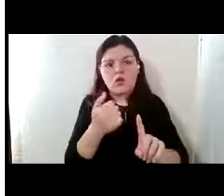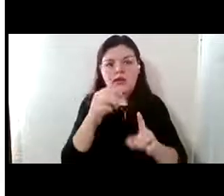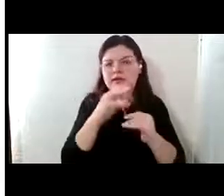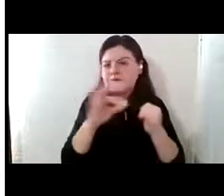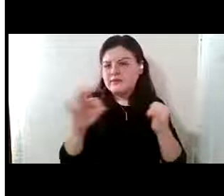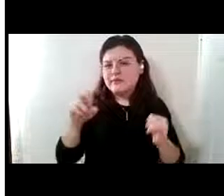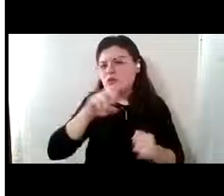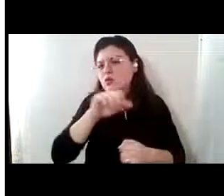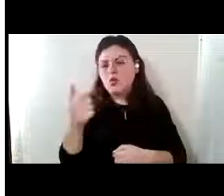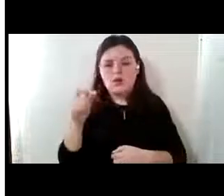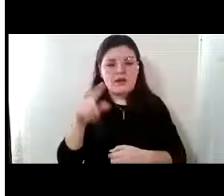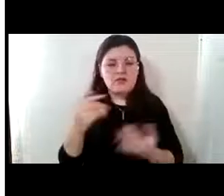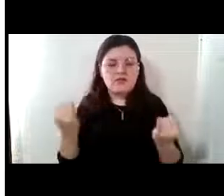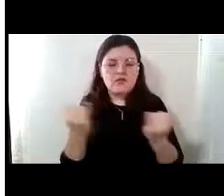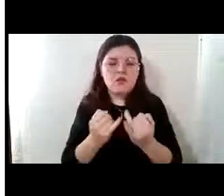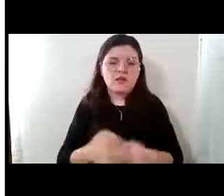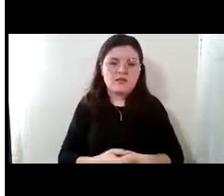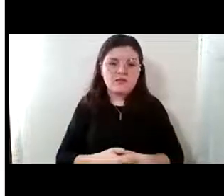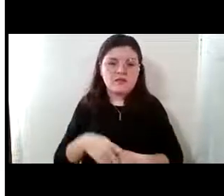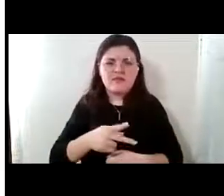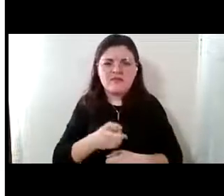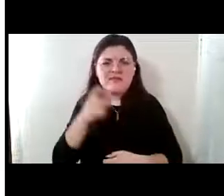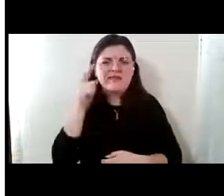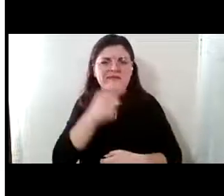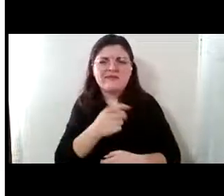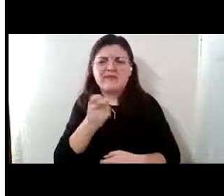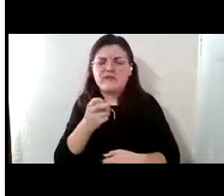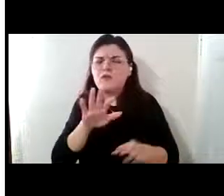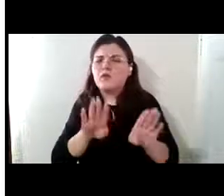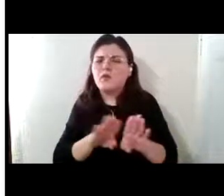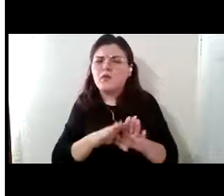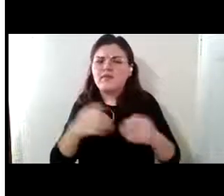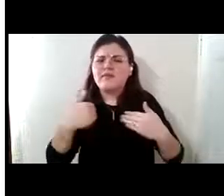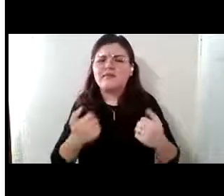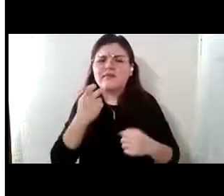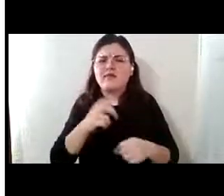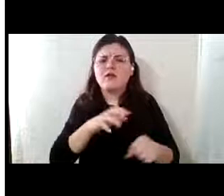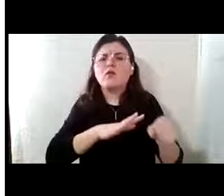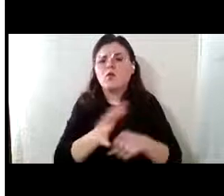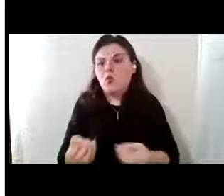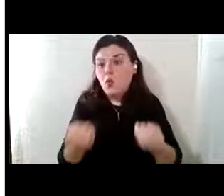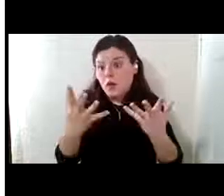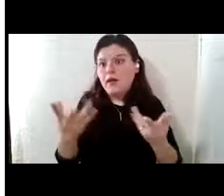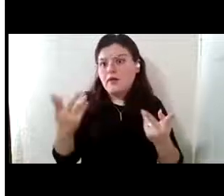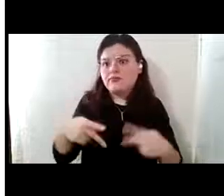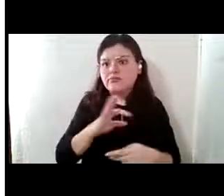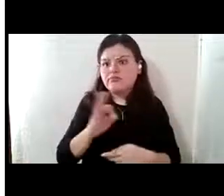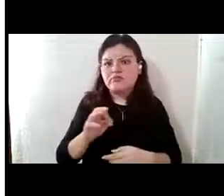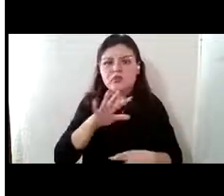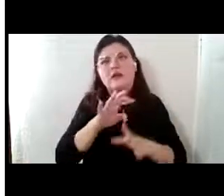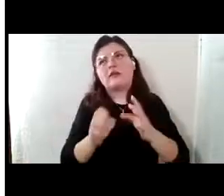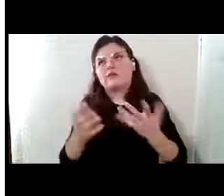intención de poner esto reciente es poder identificar con qué números estamos trabajando ahorita. Decimos, bueno, los delitos sexuales